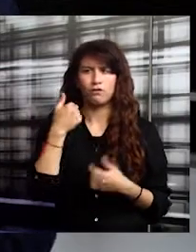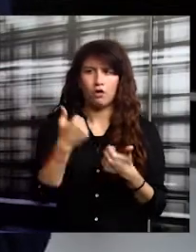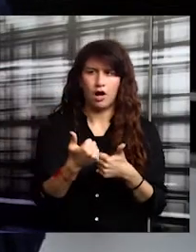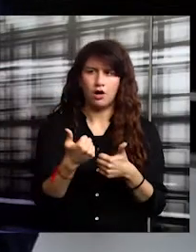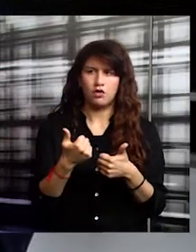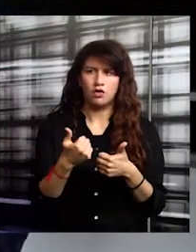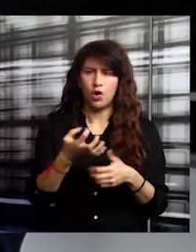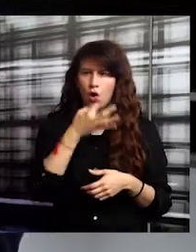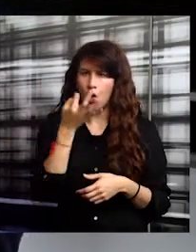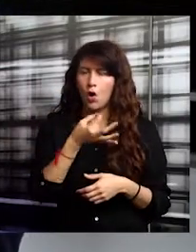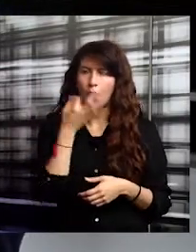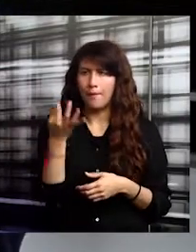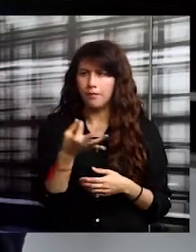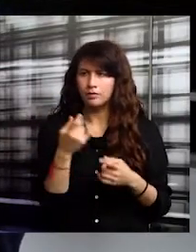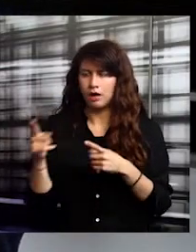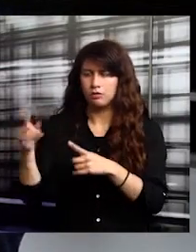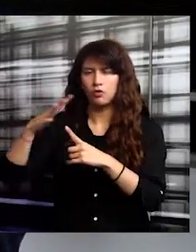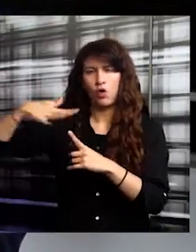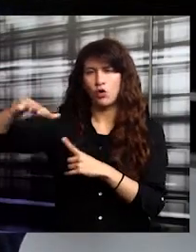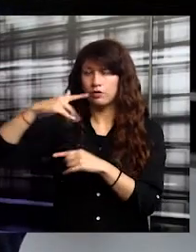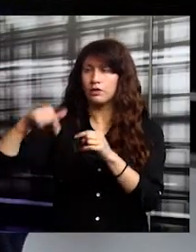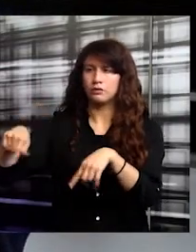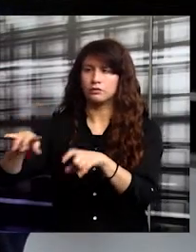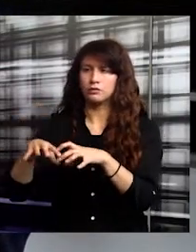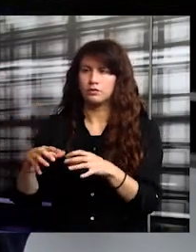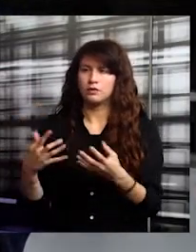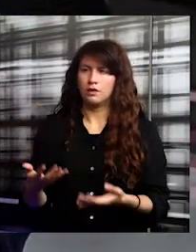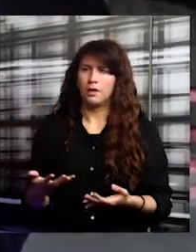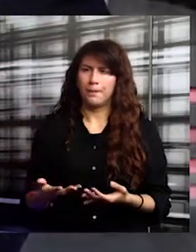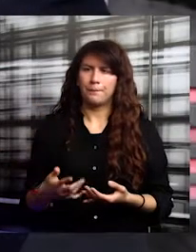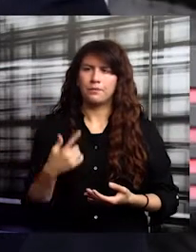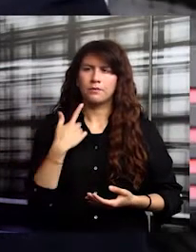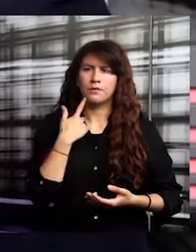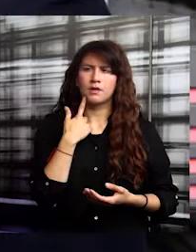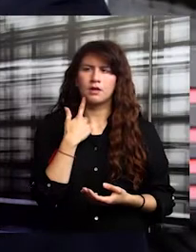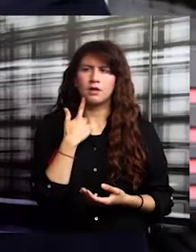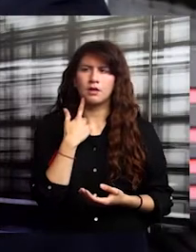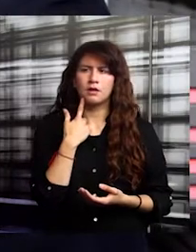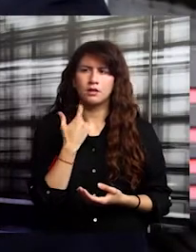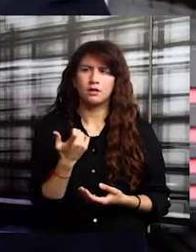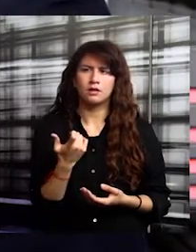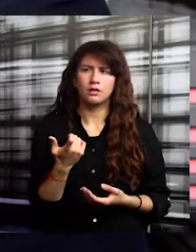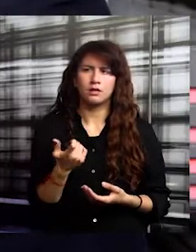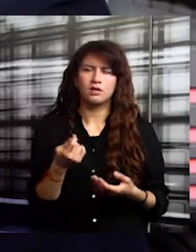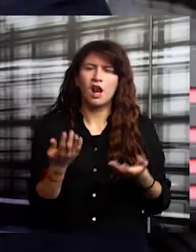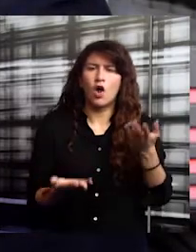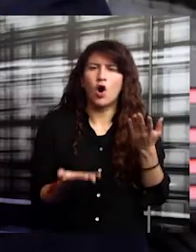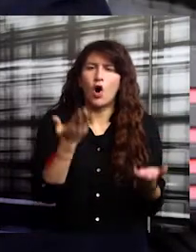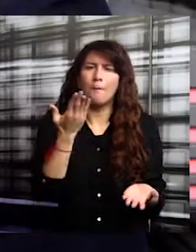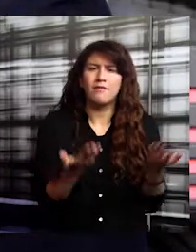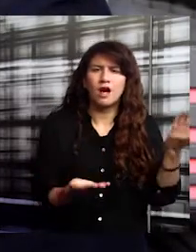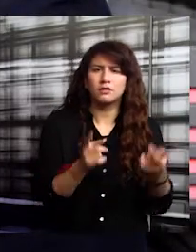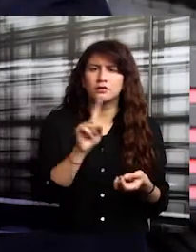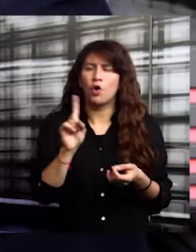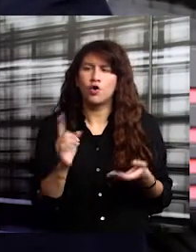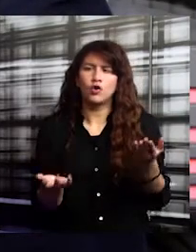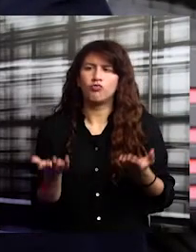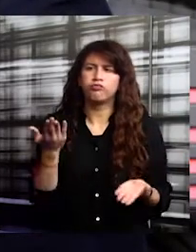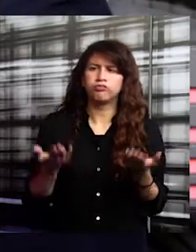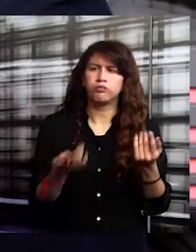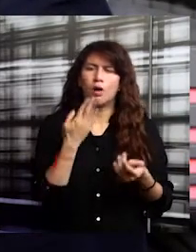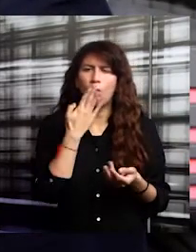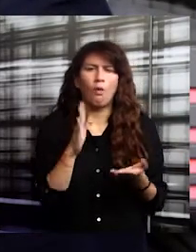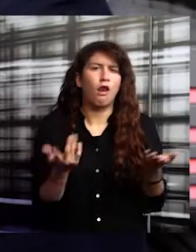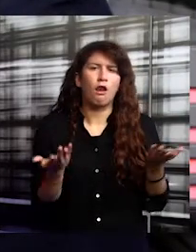específico. ¿Qué le parece el acuerdo? ¿Qué es lo más conveniente? ¿Era lo más conveniente? Yo creo sinceramente